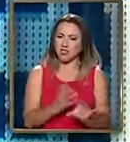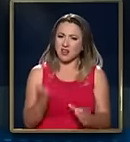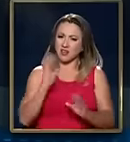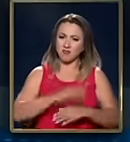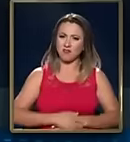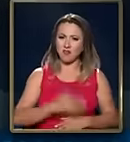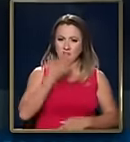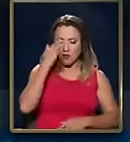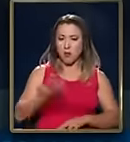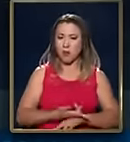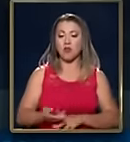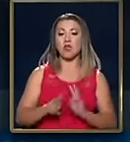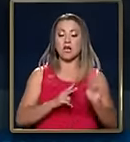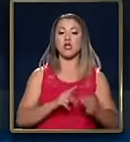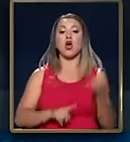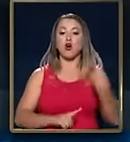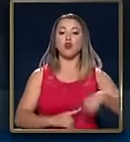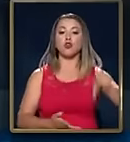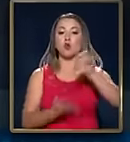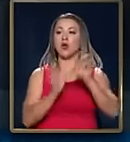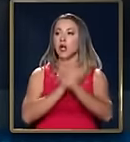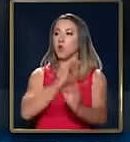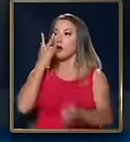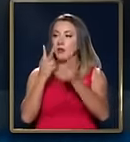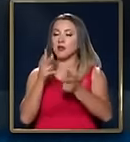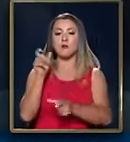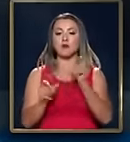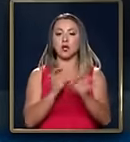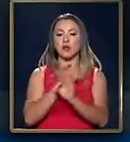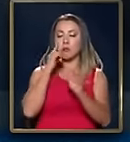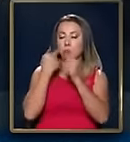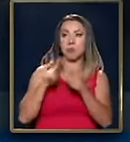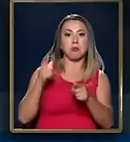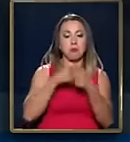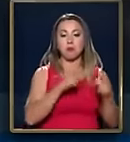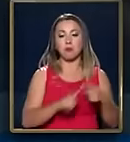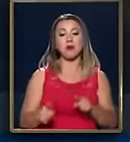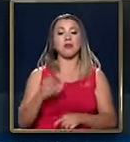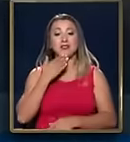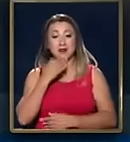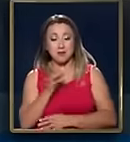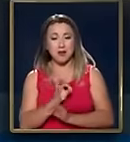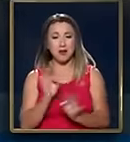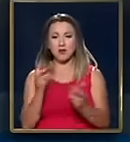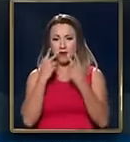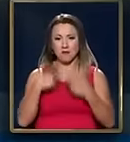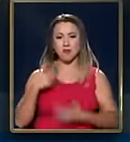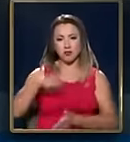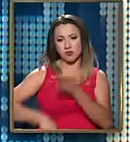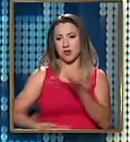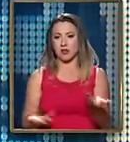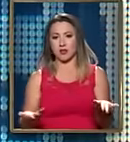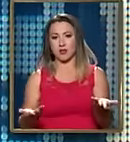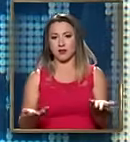Entonces, ¿qué es lo que hace ese weón? Viaja a lugares que nunca ha visto, con gente que nunca ha visto y con plata que el weón tampoco nunca ha visto, weón.